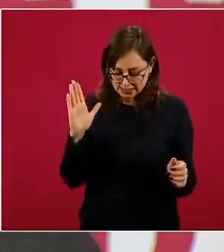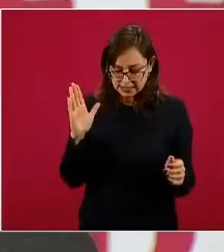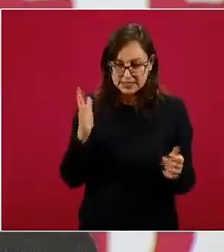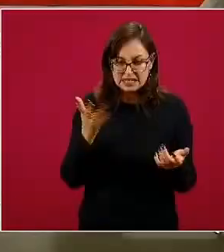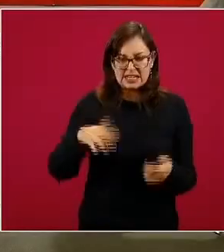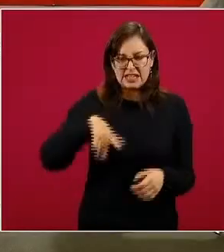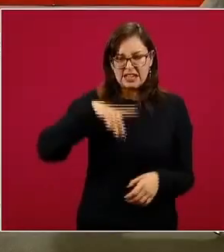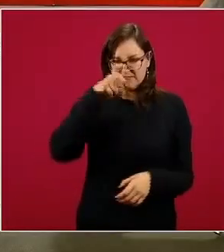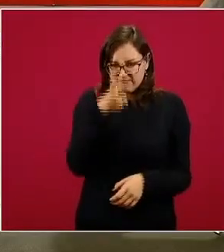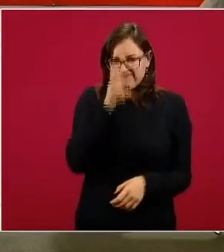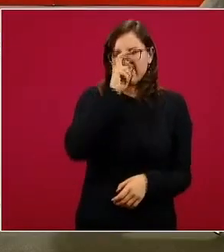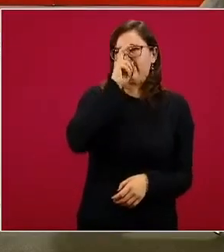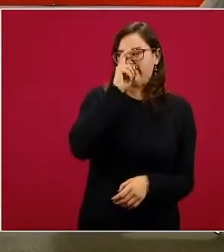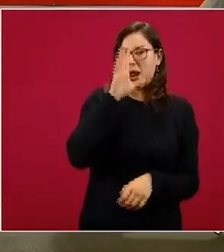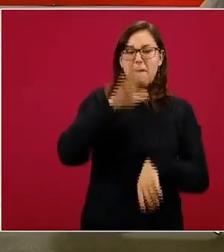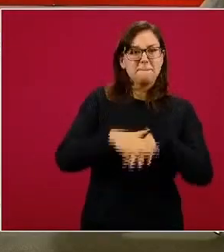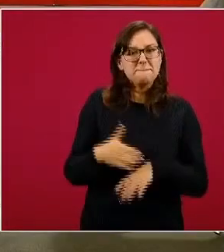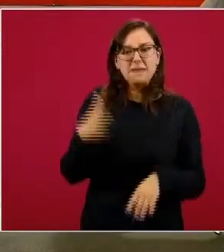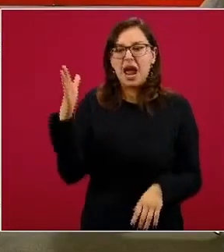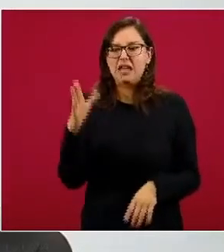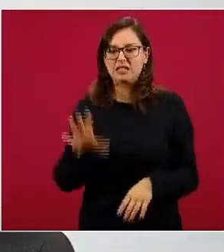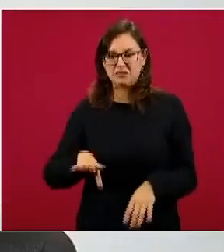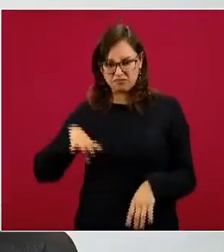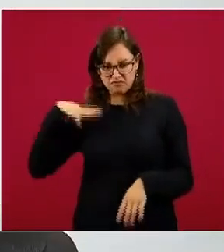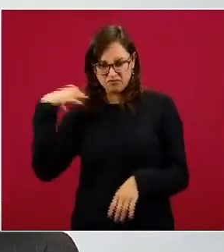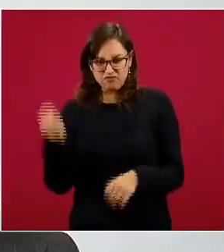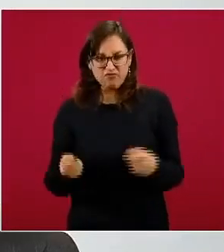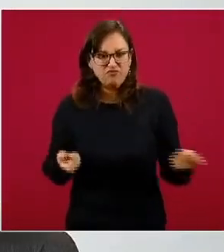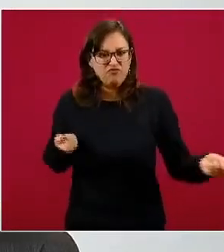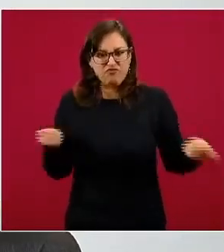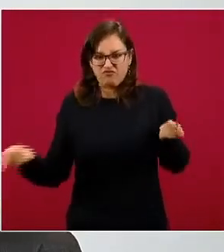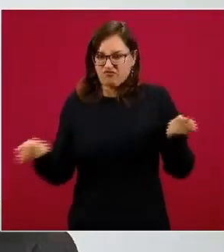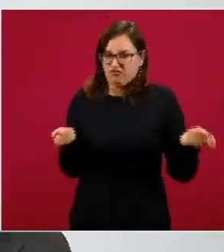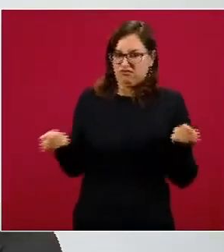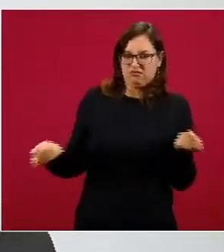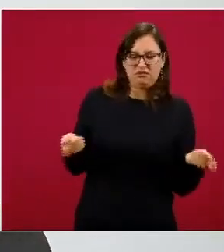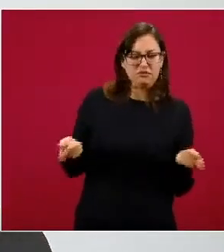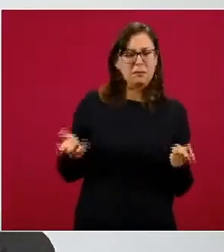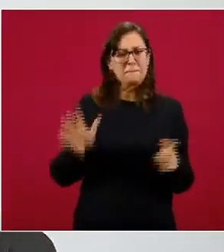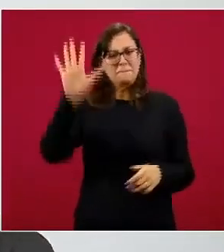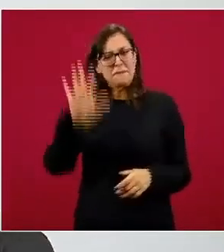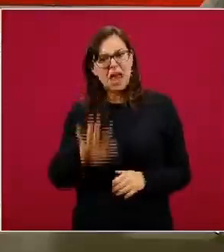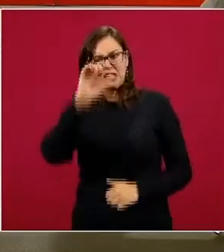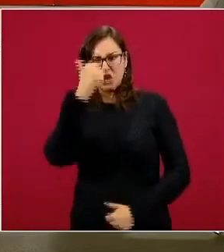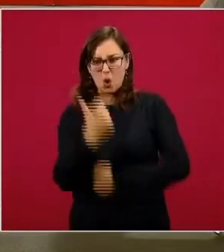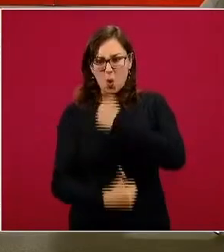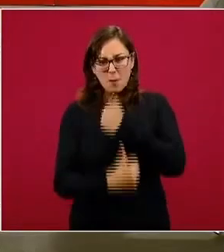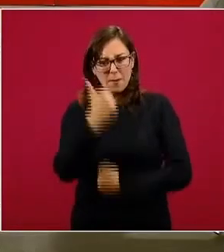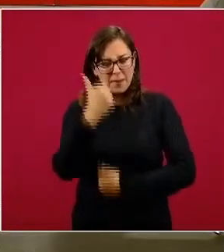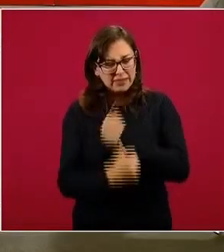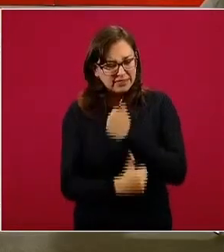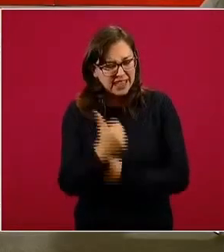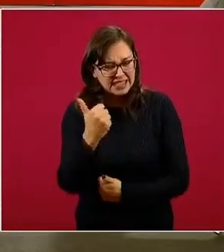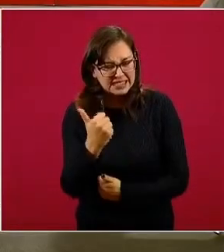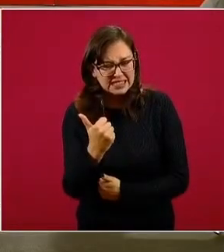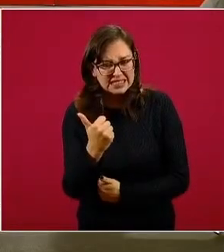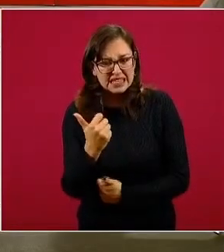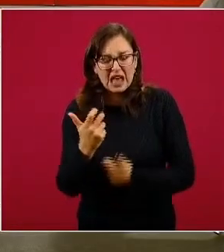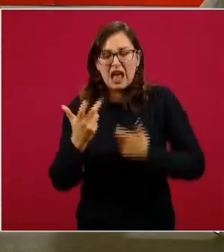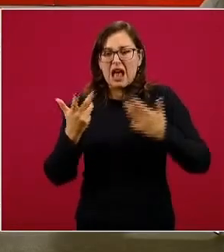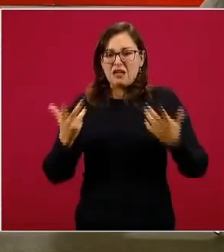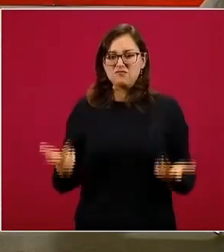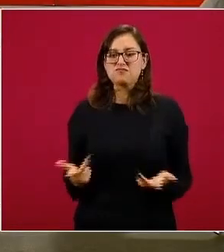moderarnos. Esto ha ocurrido en todo el mundo. Pareciera haber una competencia que generalmente